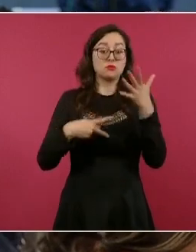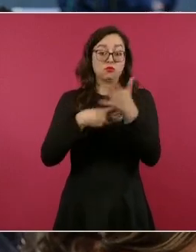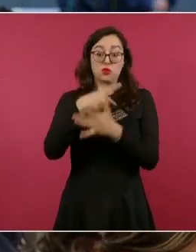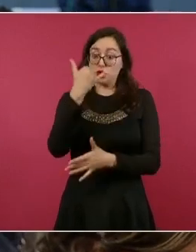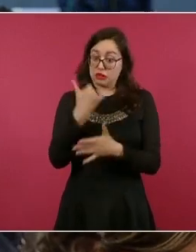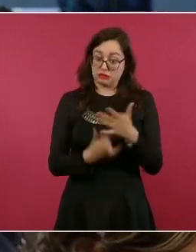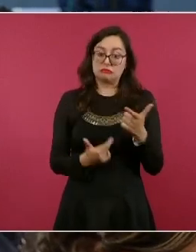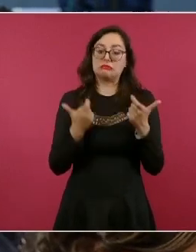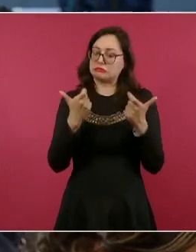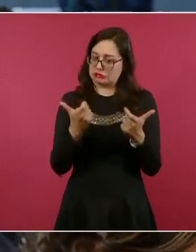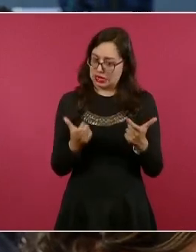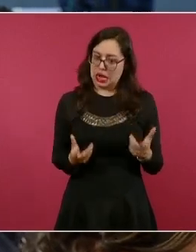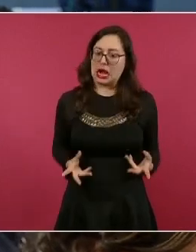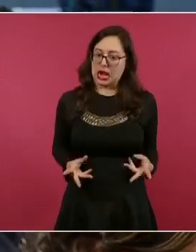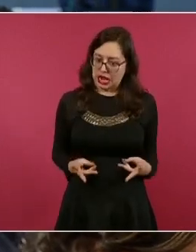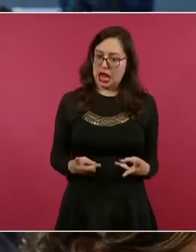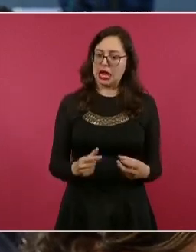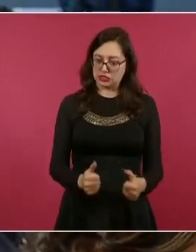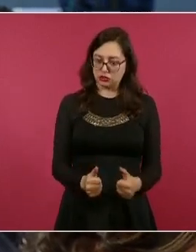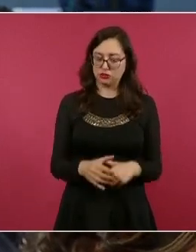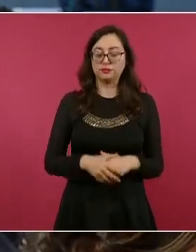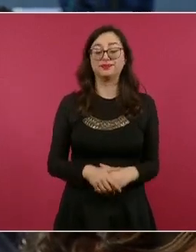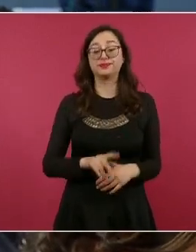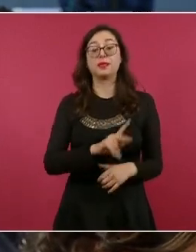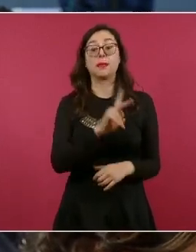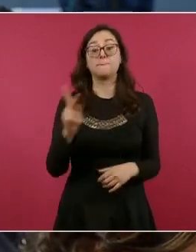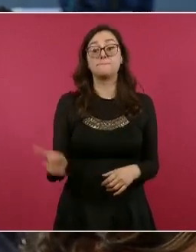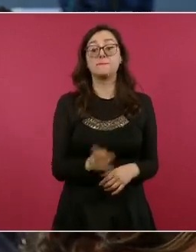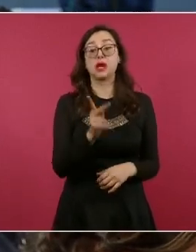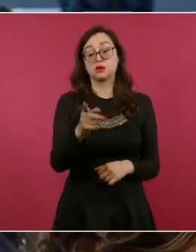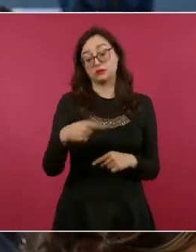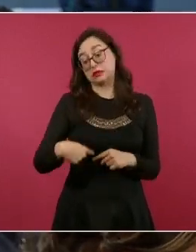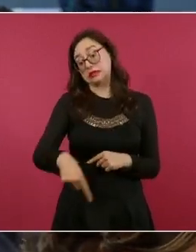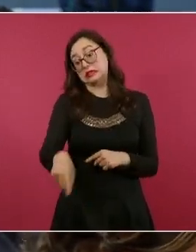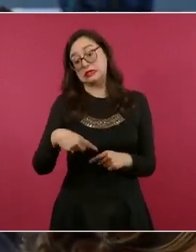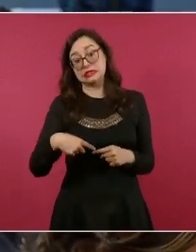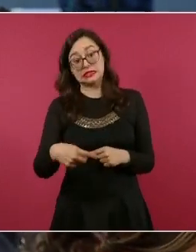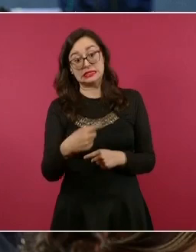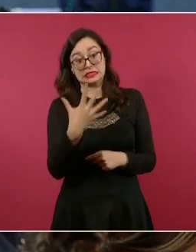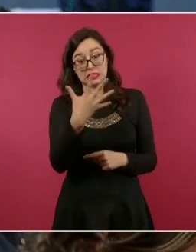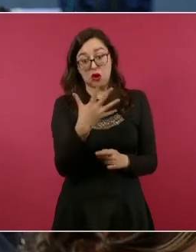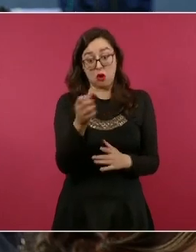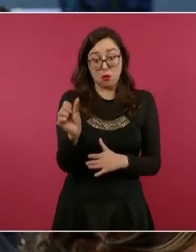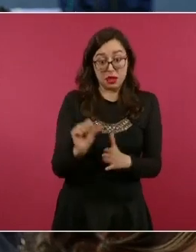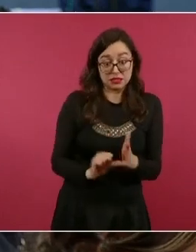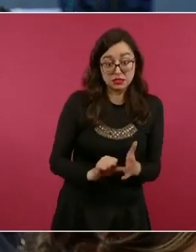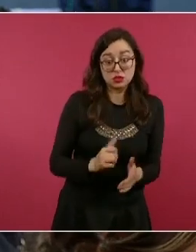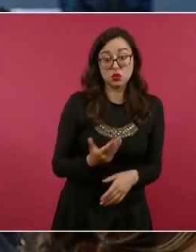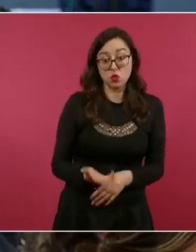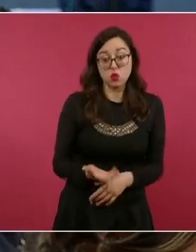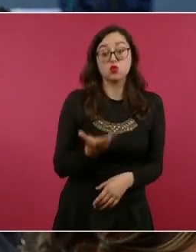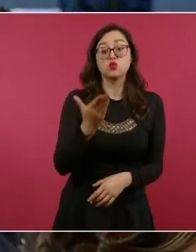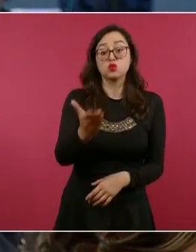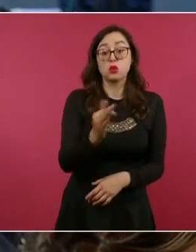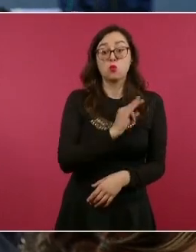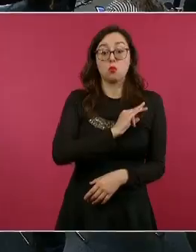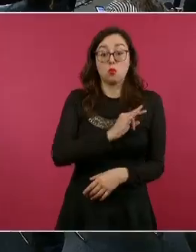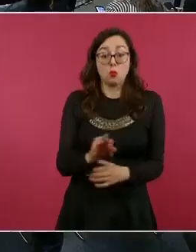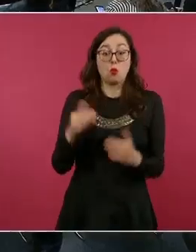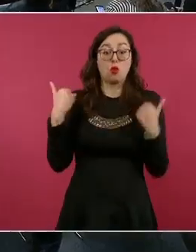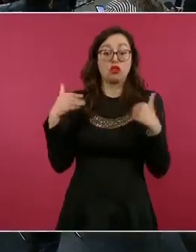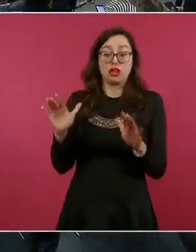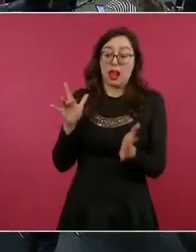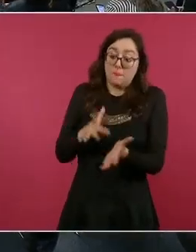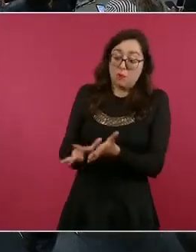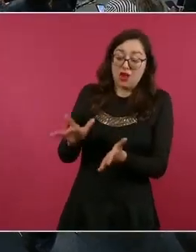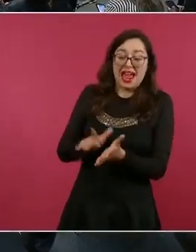grandes costos. La pregunta, señor presidente, si en este tiempo que le queda a su administración, ¿está usted dispuesto a apoyar por lo